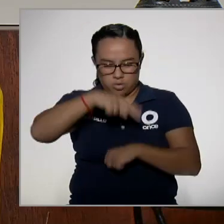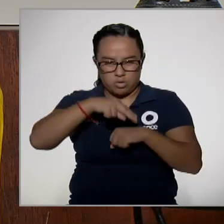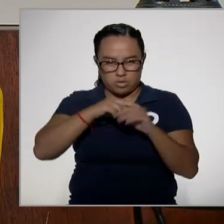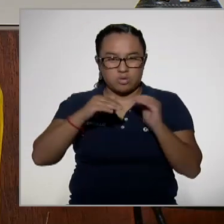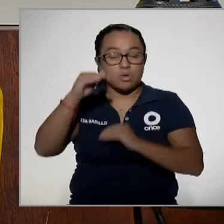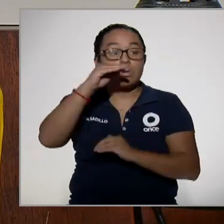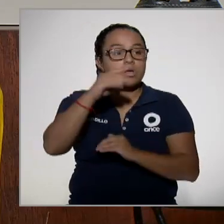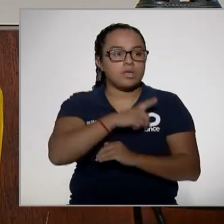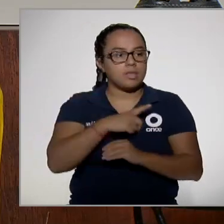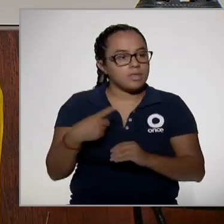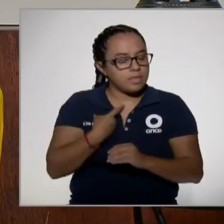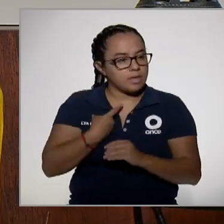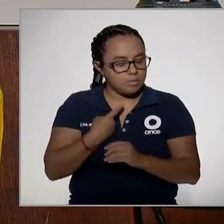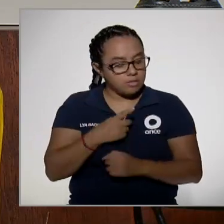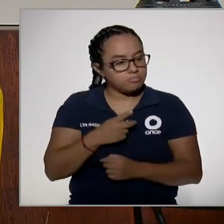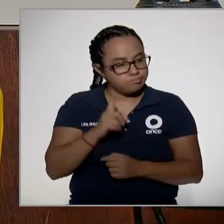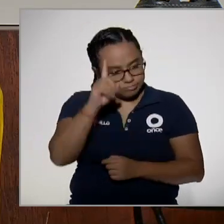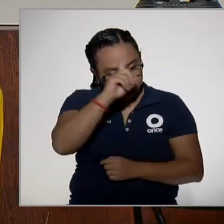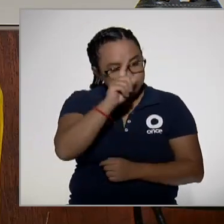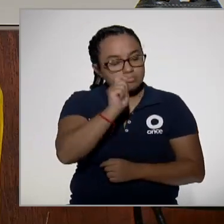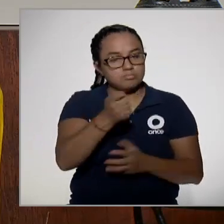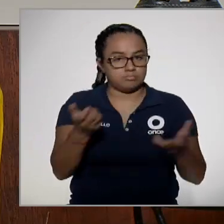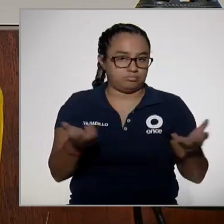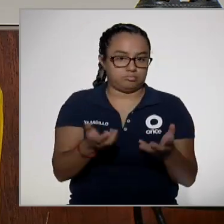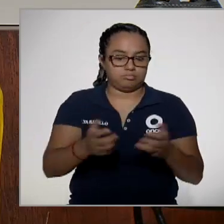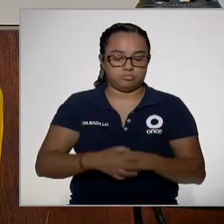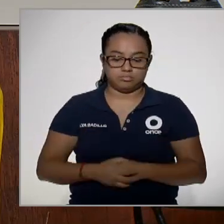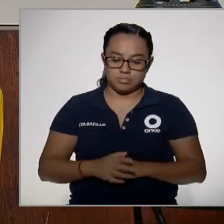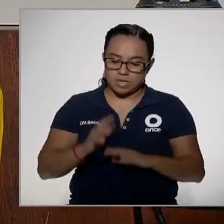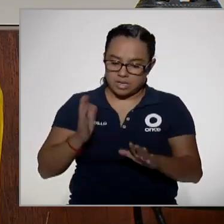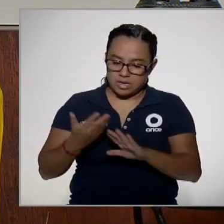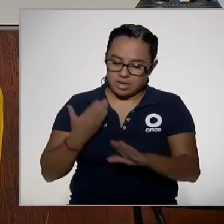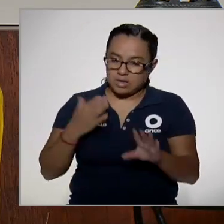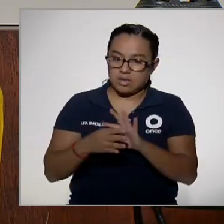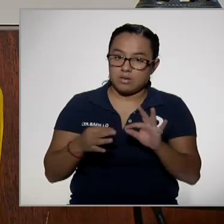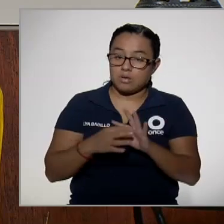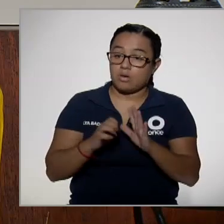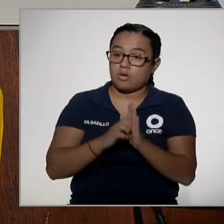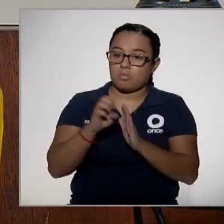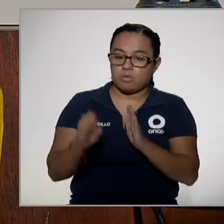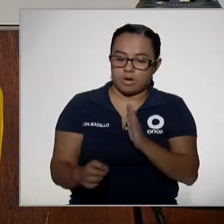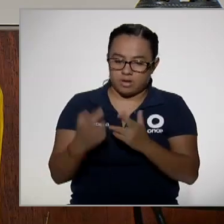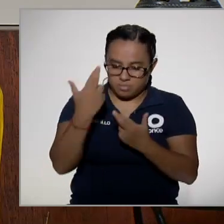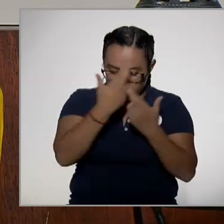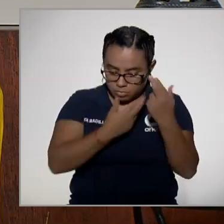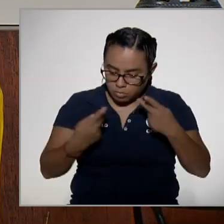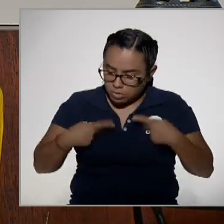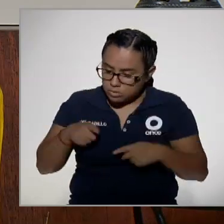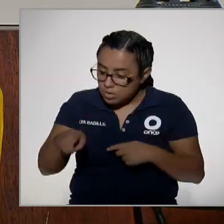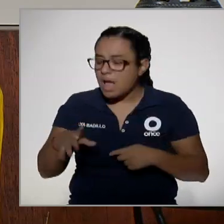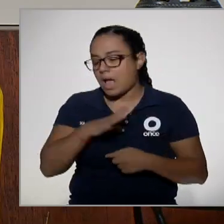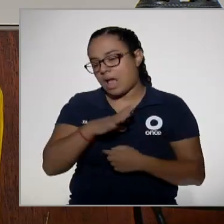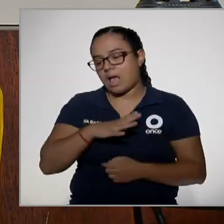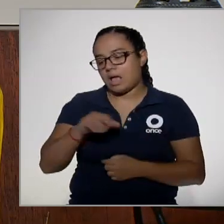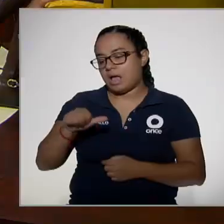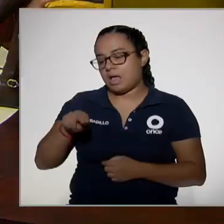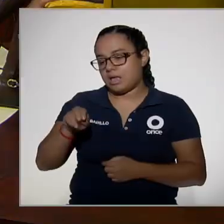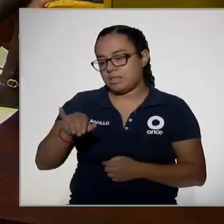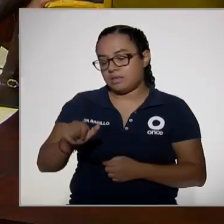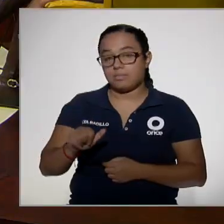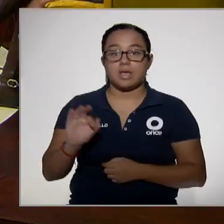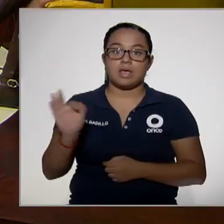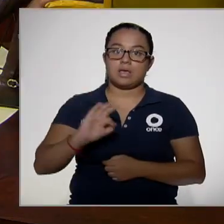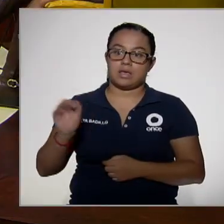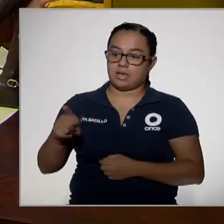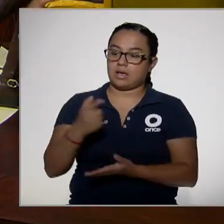lo que se recomienda en este caso ya comentamos el caso de que sólo con que revisaron la persona le dijeron que tenía anemia me imagino que haber sido una